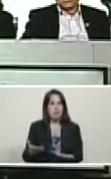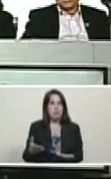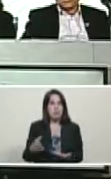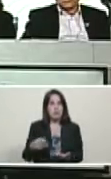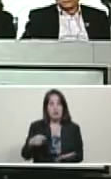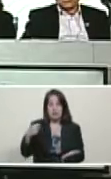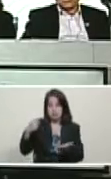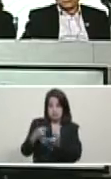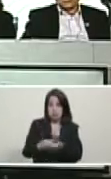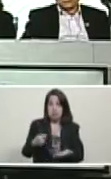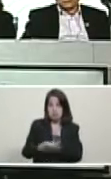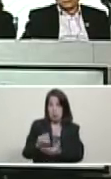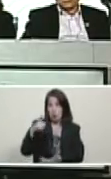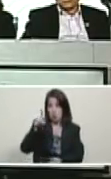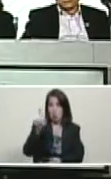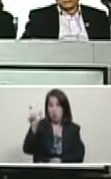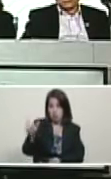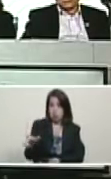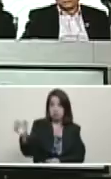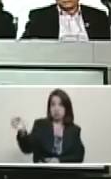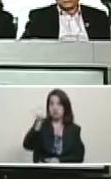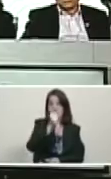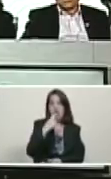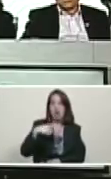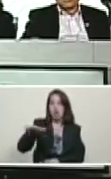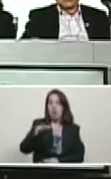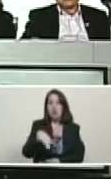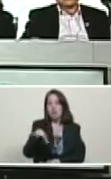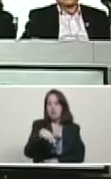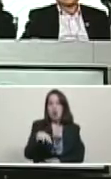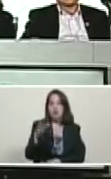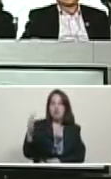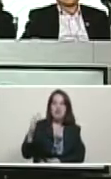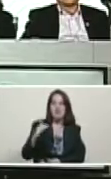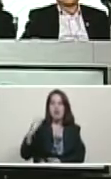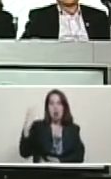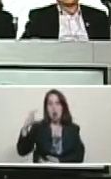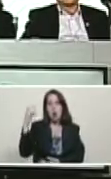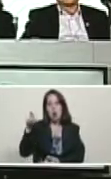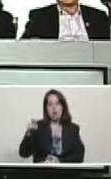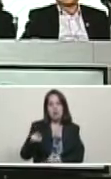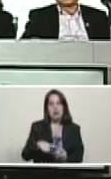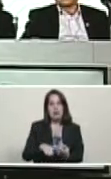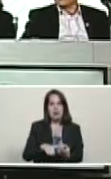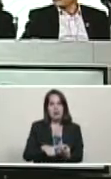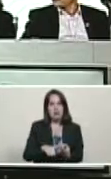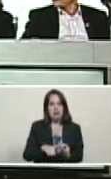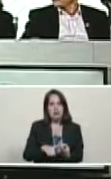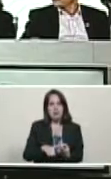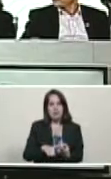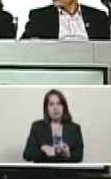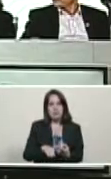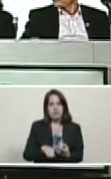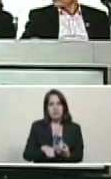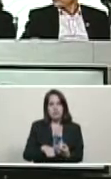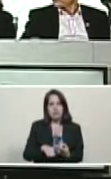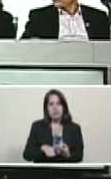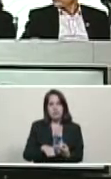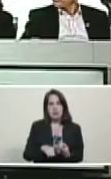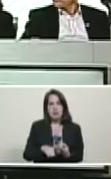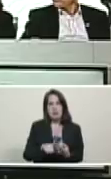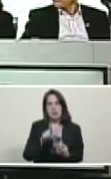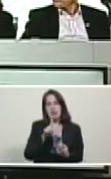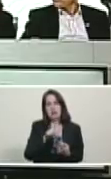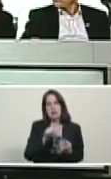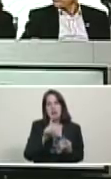a uno de ellos lo entrevistaron y decía de dónde viene usted de medellín medellín queda a 1000